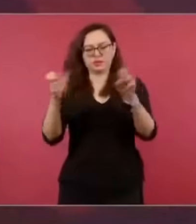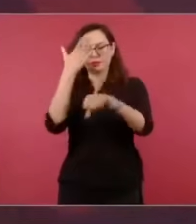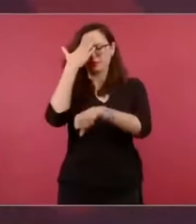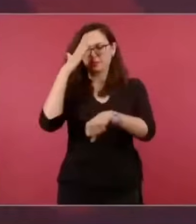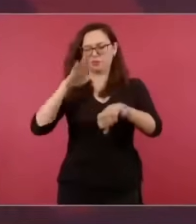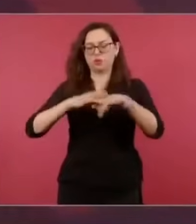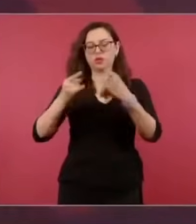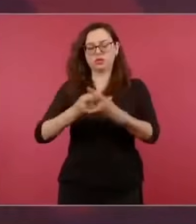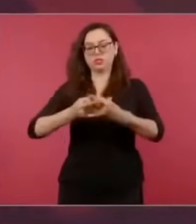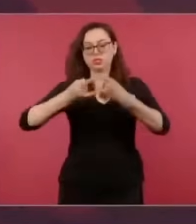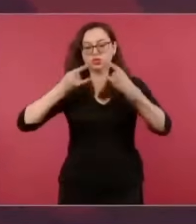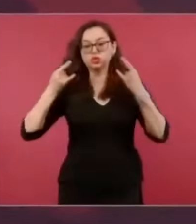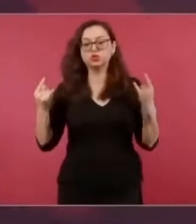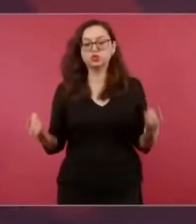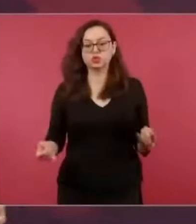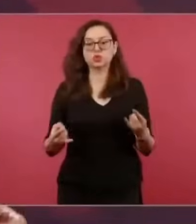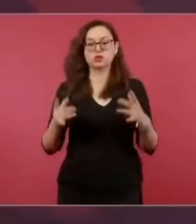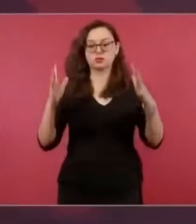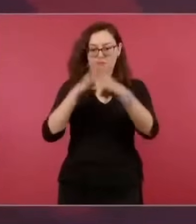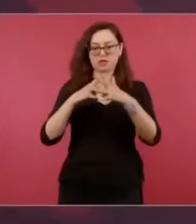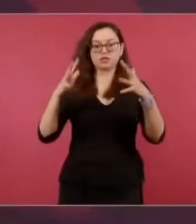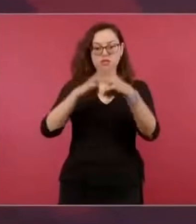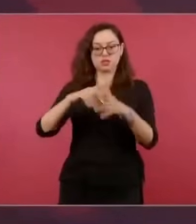hago mis discursos